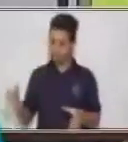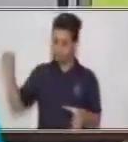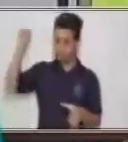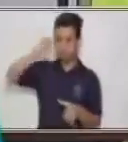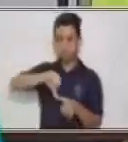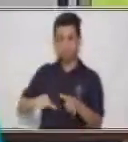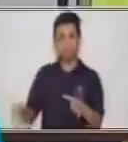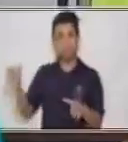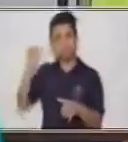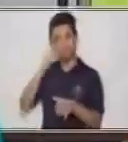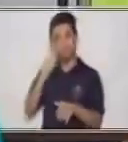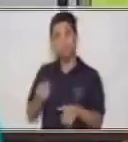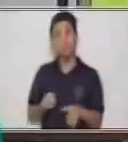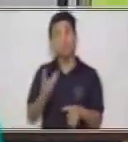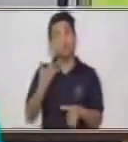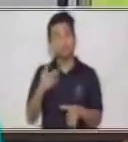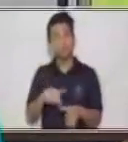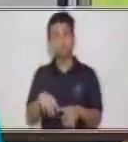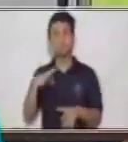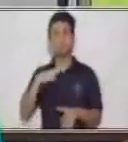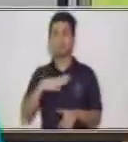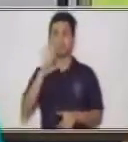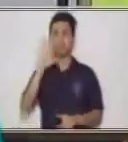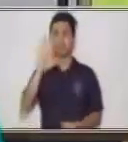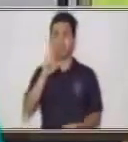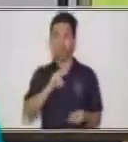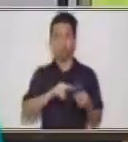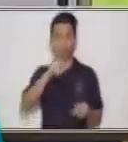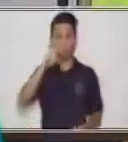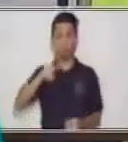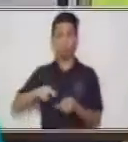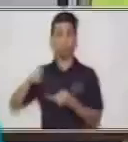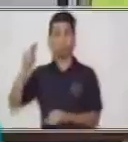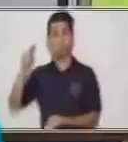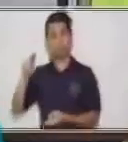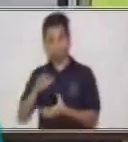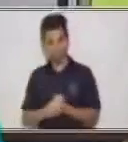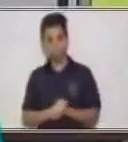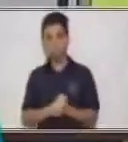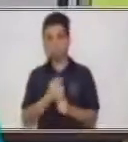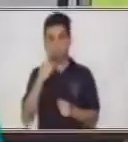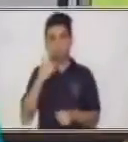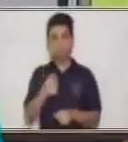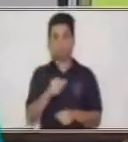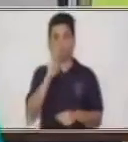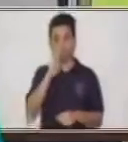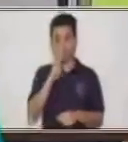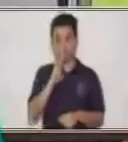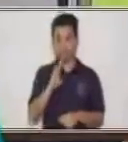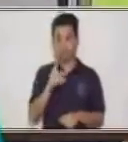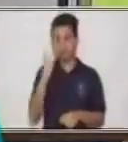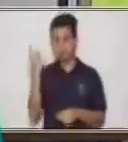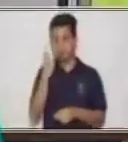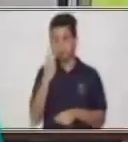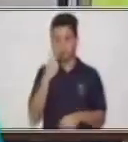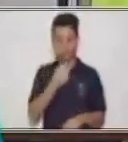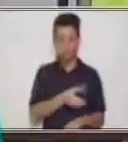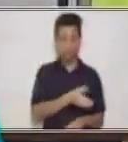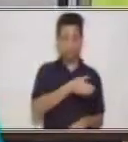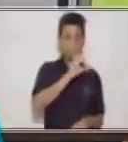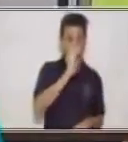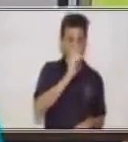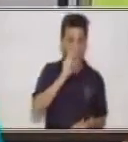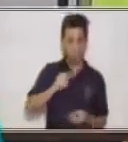contenía 5 botellas. Entonces acá tenemos 3 medidas básicas: vaso,